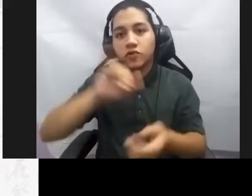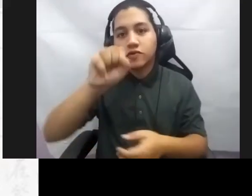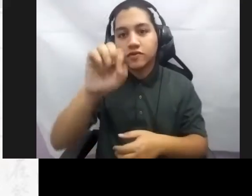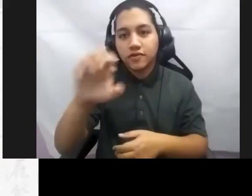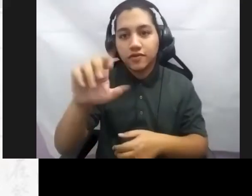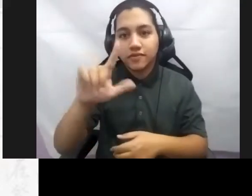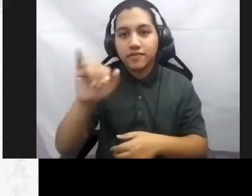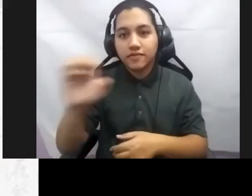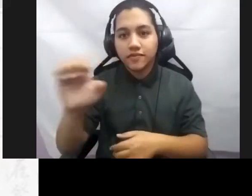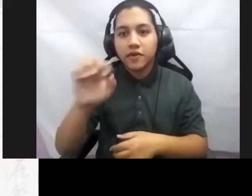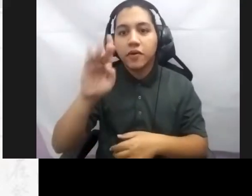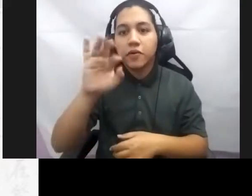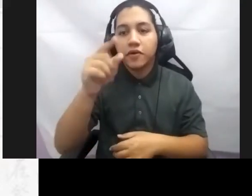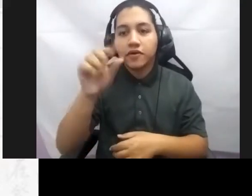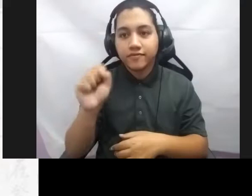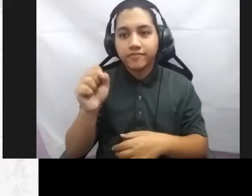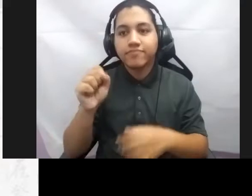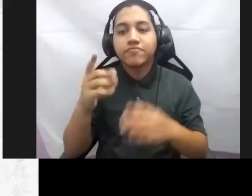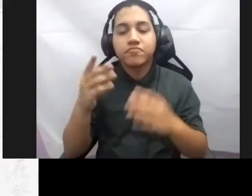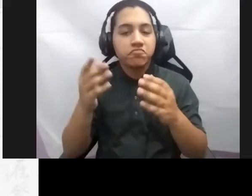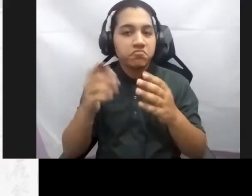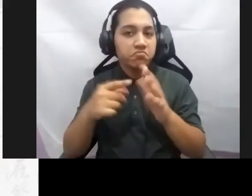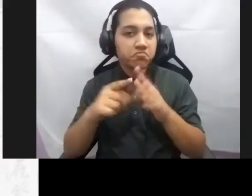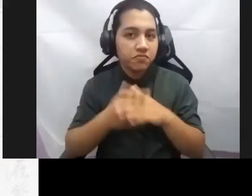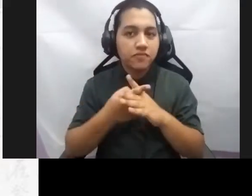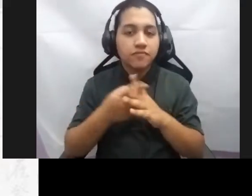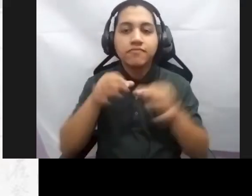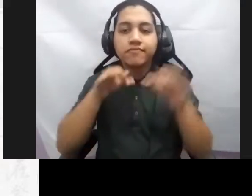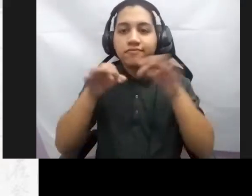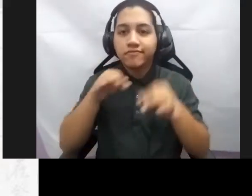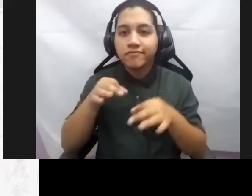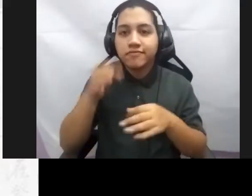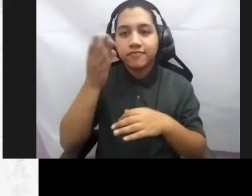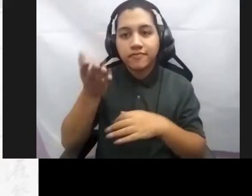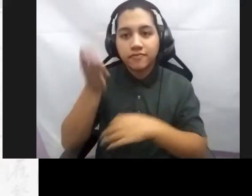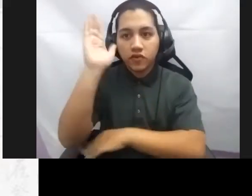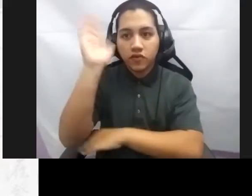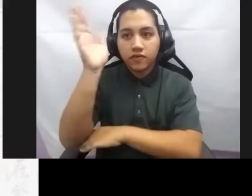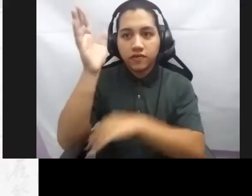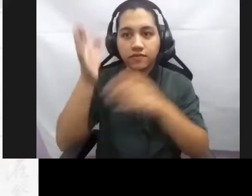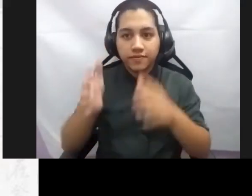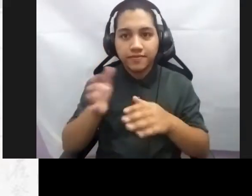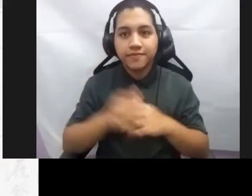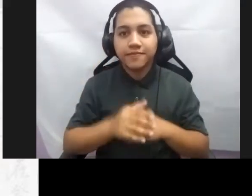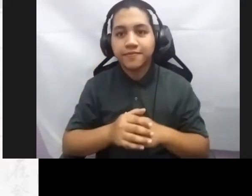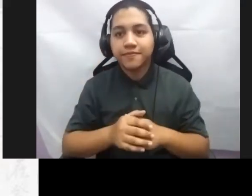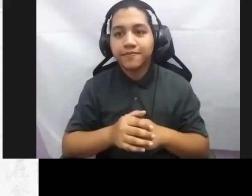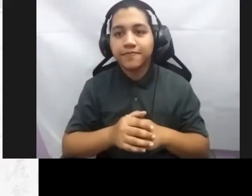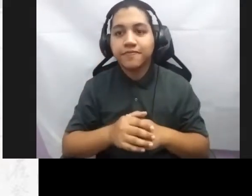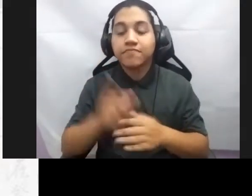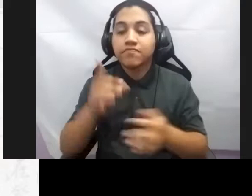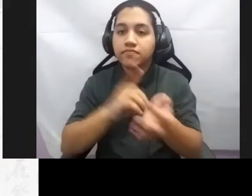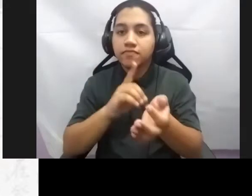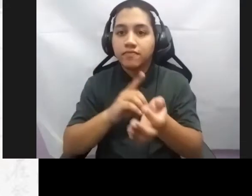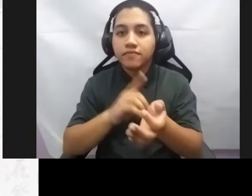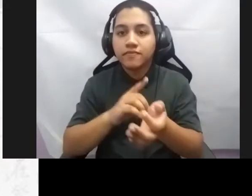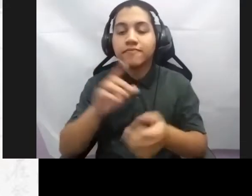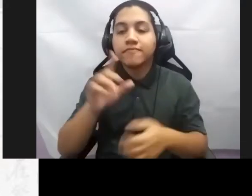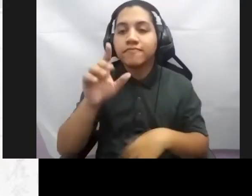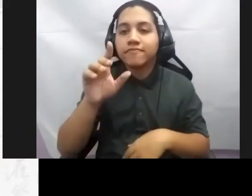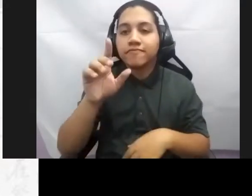como siempre, daremos una breve biografía de nuestro conferenciante. El doctor José Lee Borges proviene de